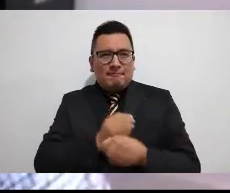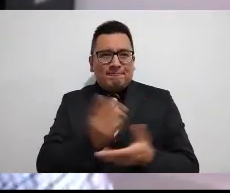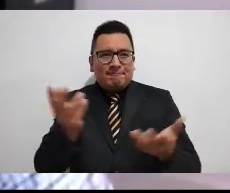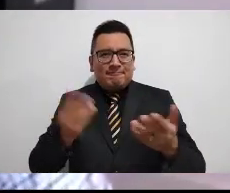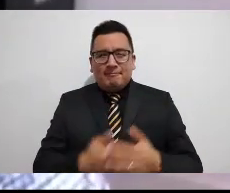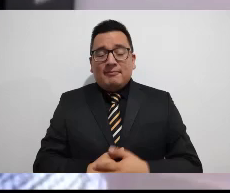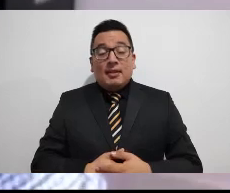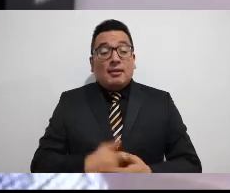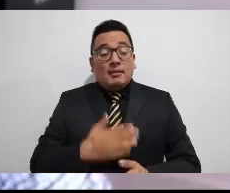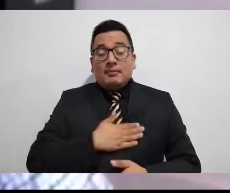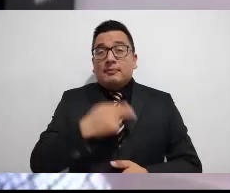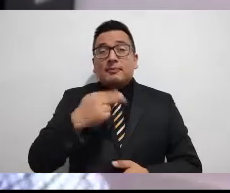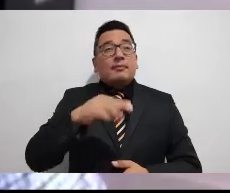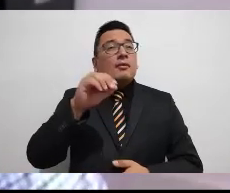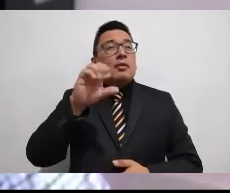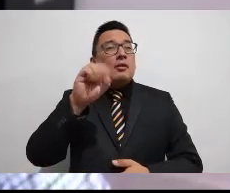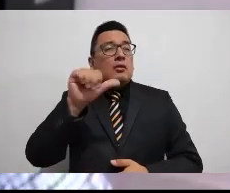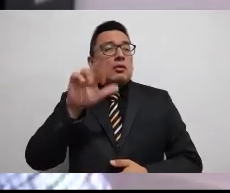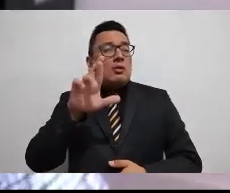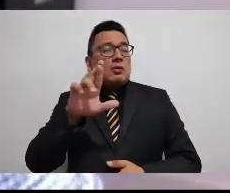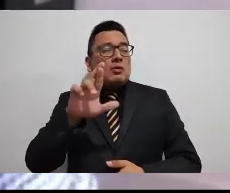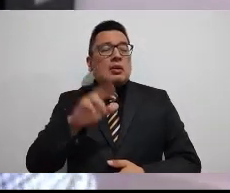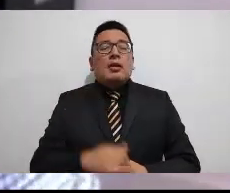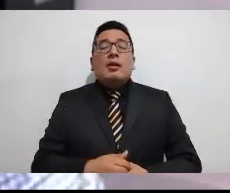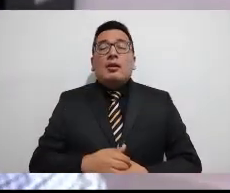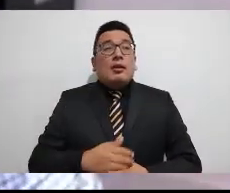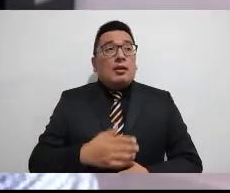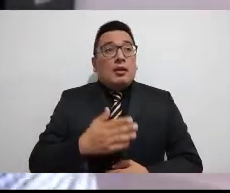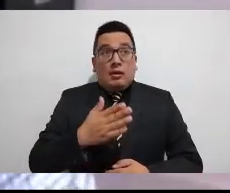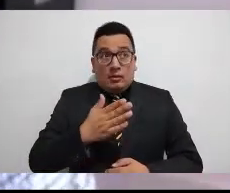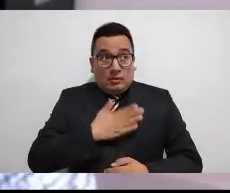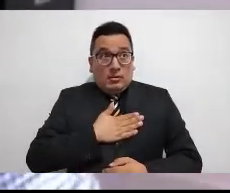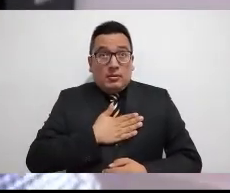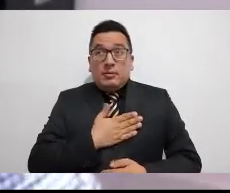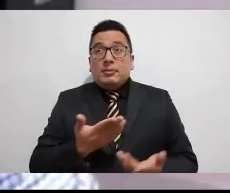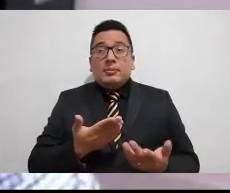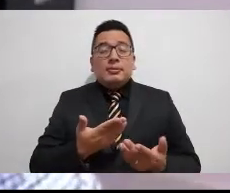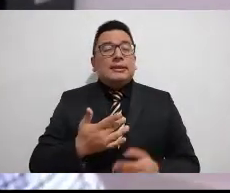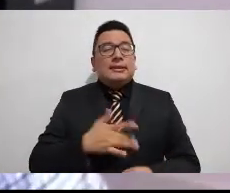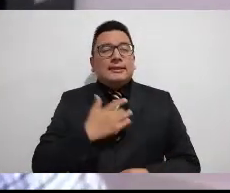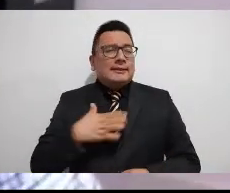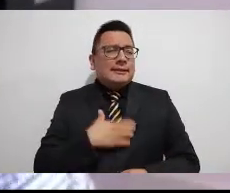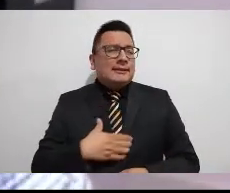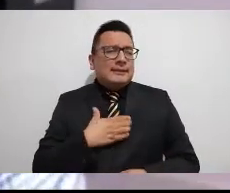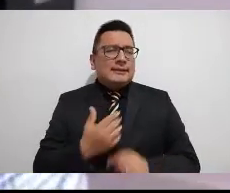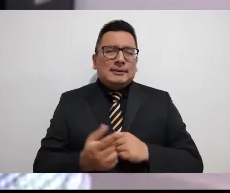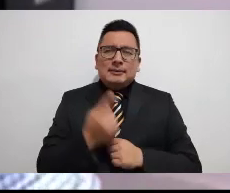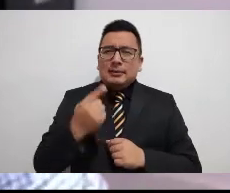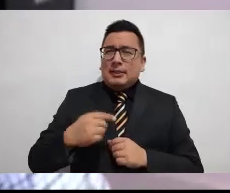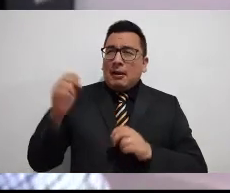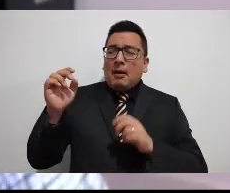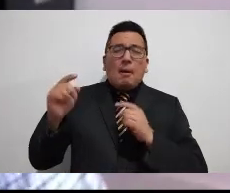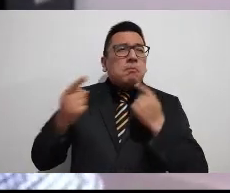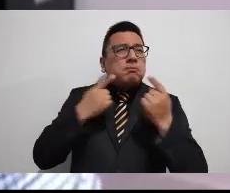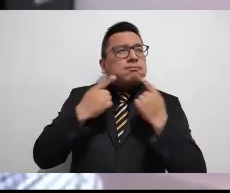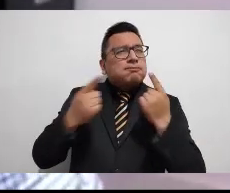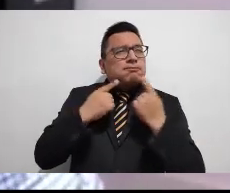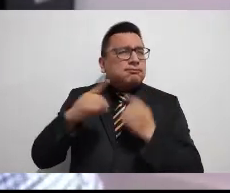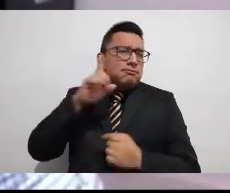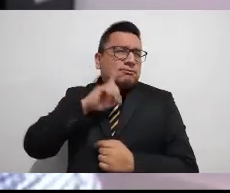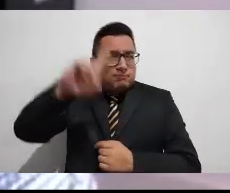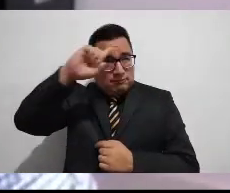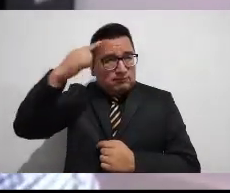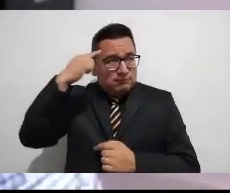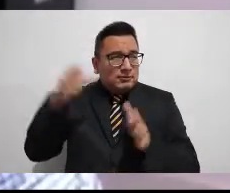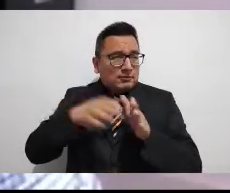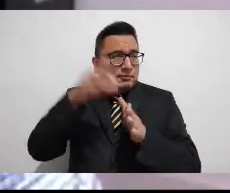Electoral de Coahuila. Mi nombre es Óscar Daniel Rodríguez Fuentes y el día de hoy tengo el gusto de entrevistar a una consejera electoral